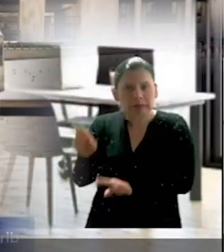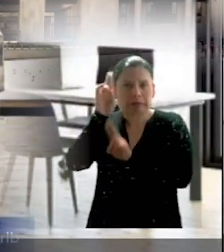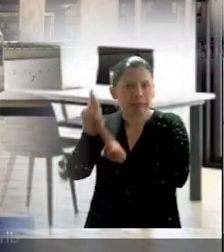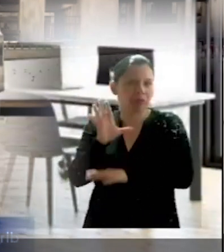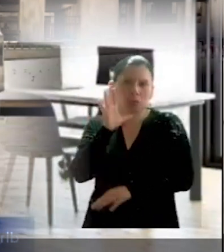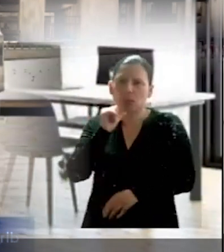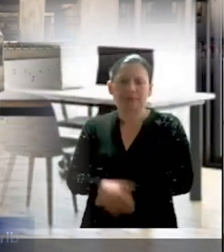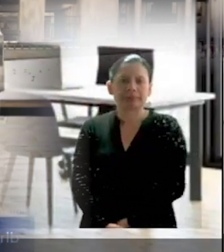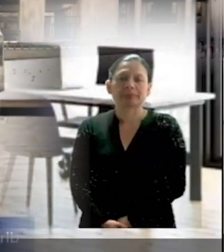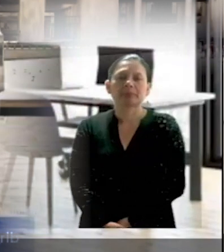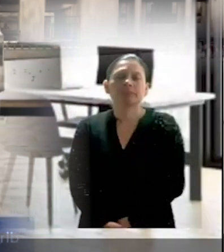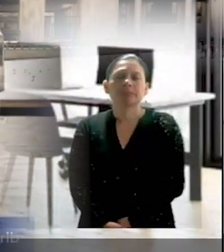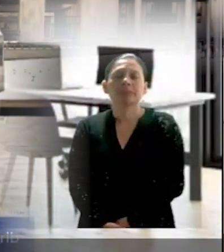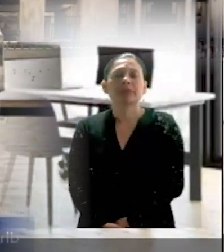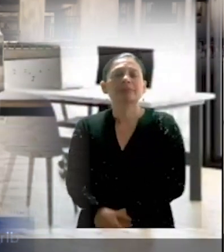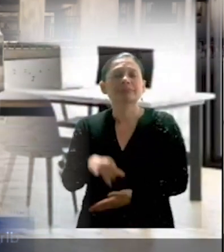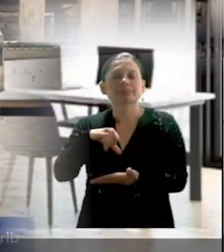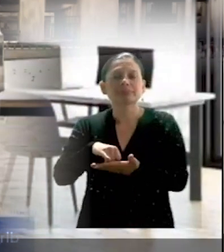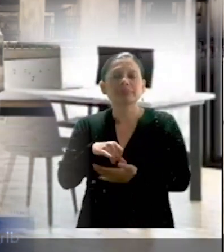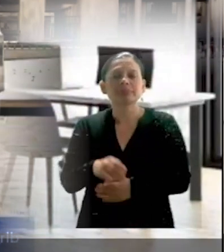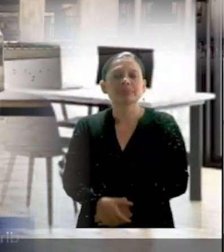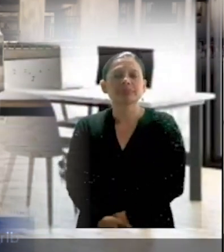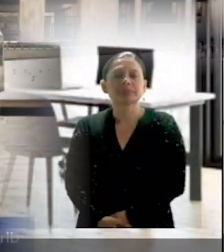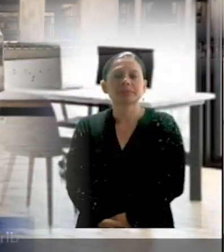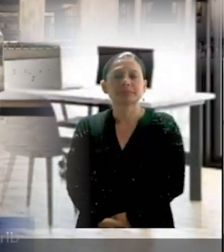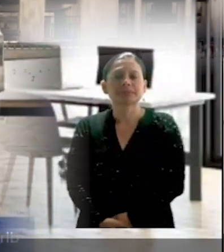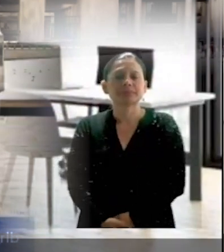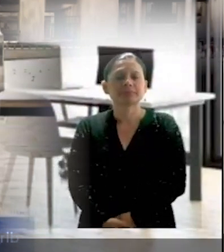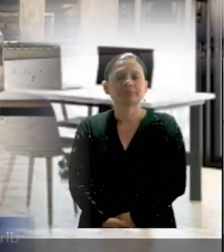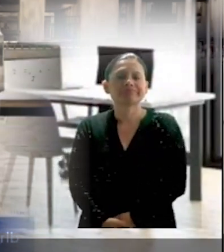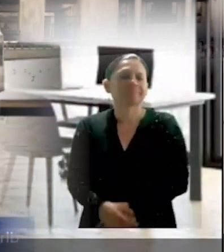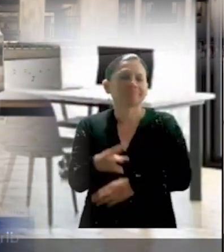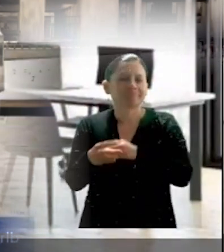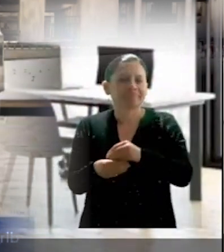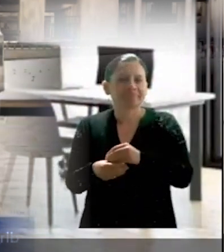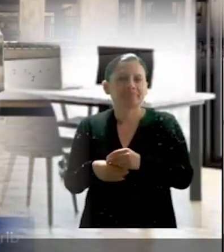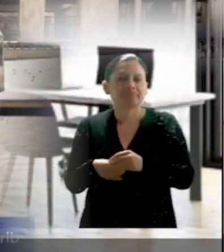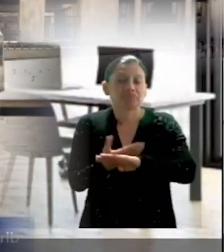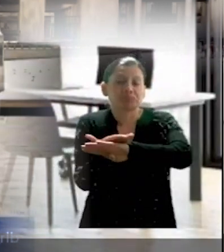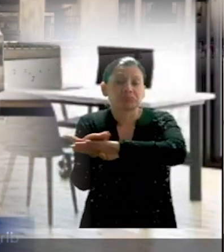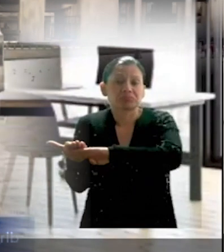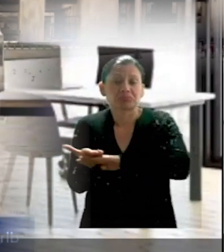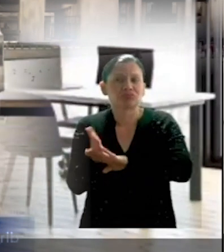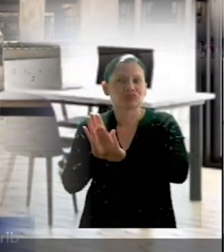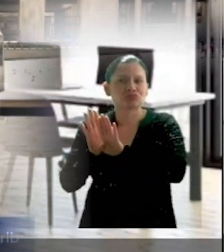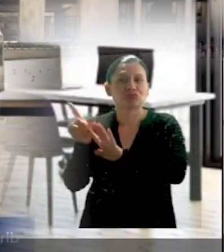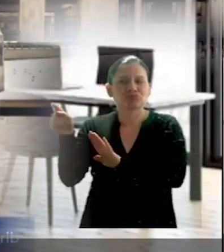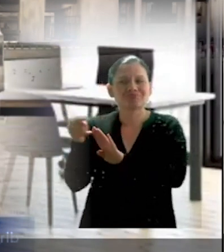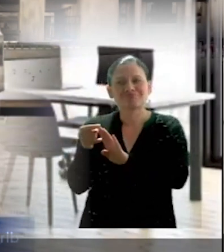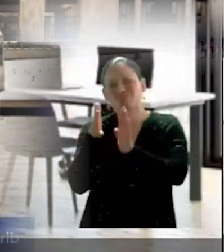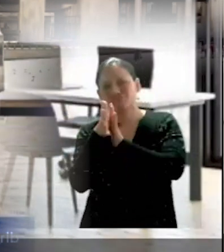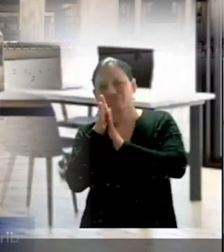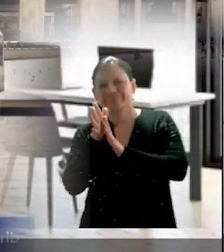En ese sentido, se plantea también por parte suya, es un poco la desconfianza que plantea